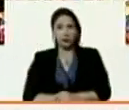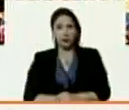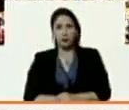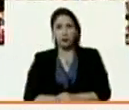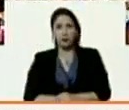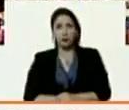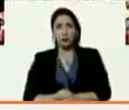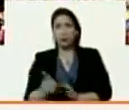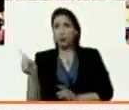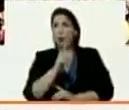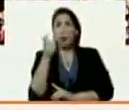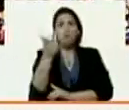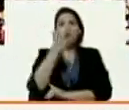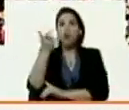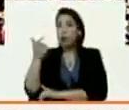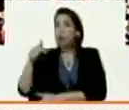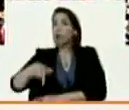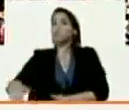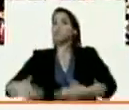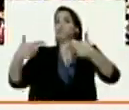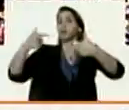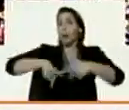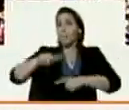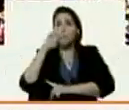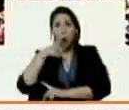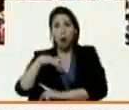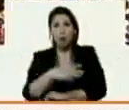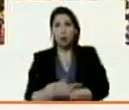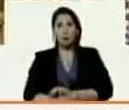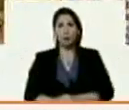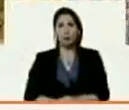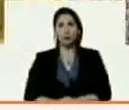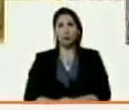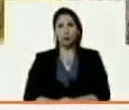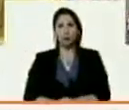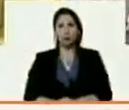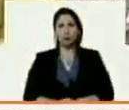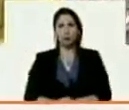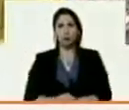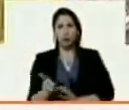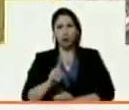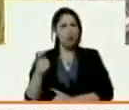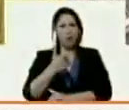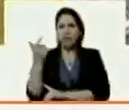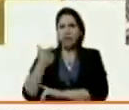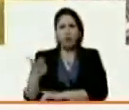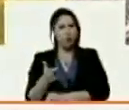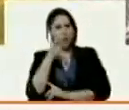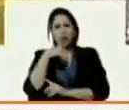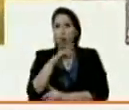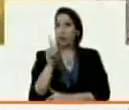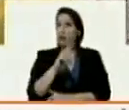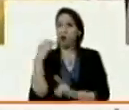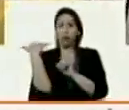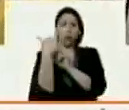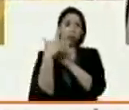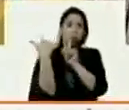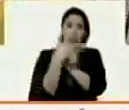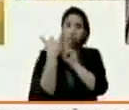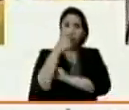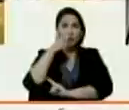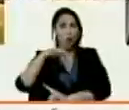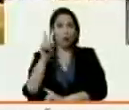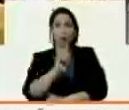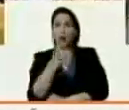No busquen a este pueblo. No busquen a este pueblo. No traten de engañar a este pueblo y